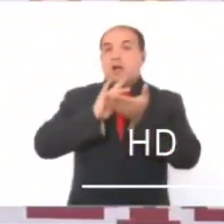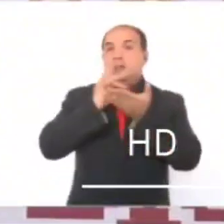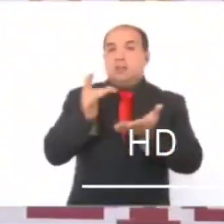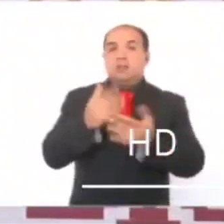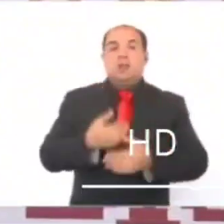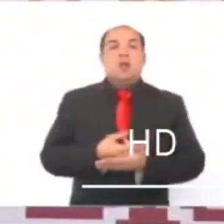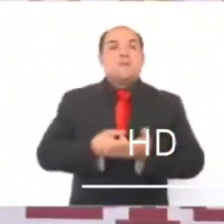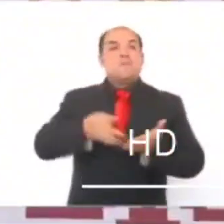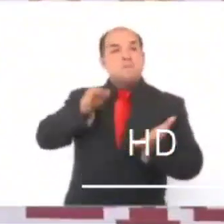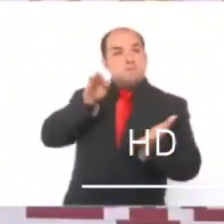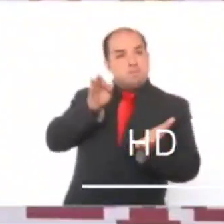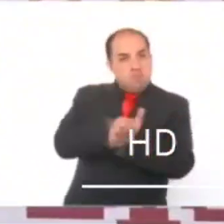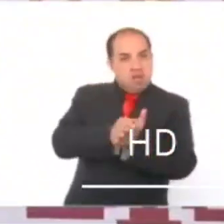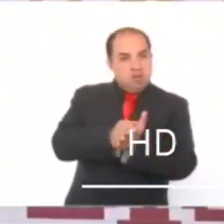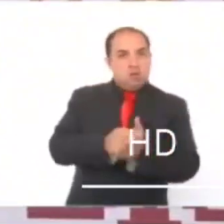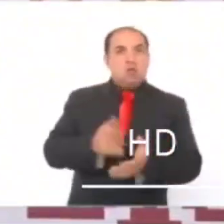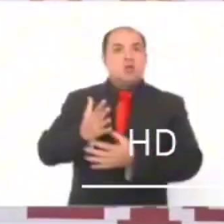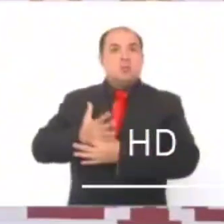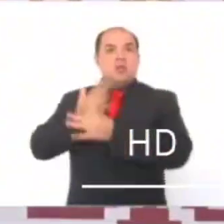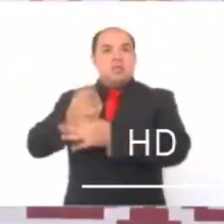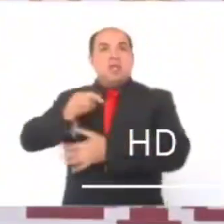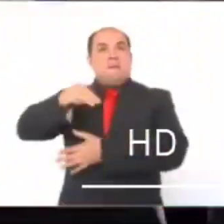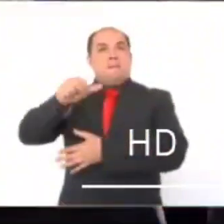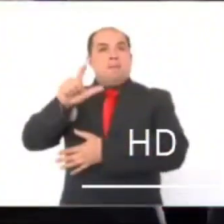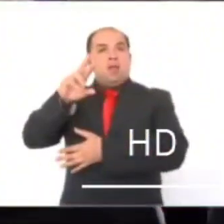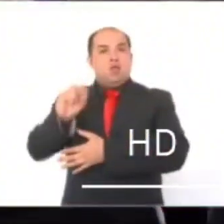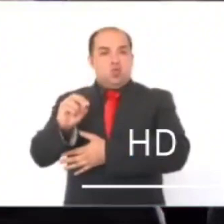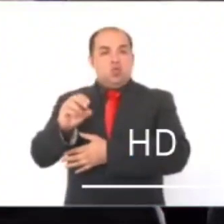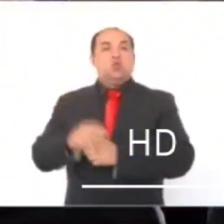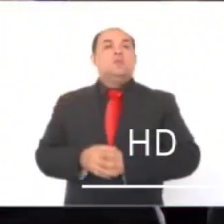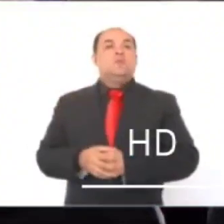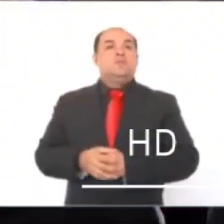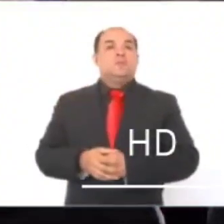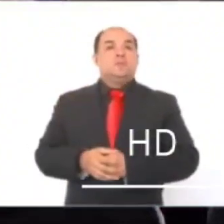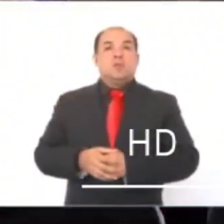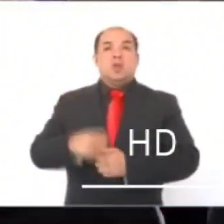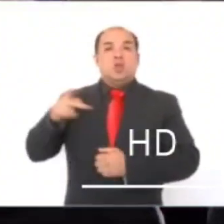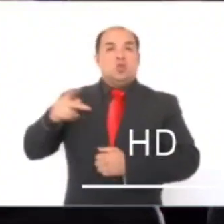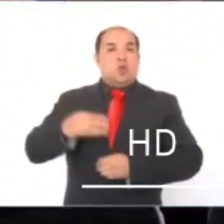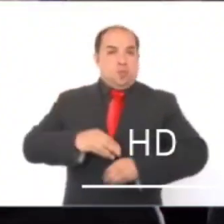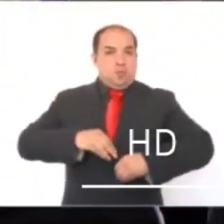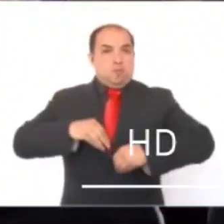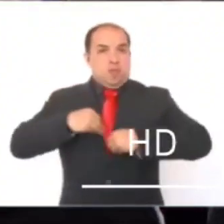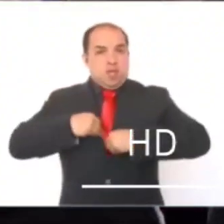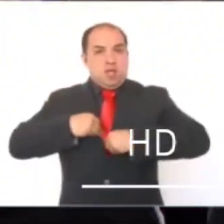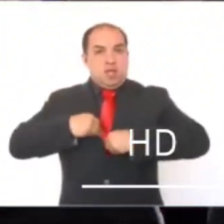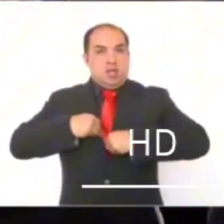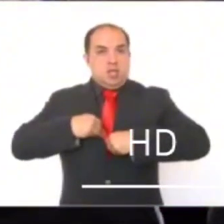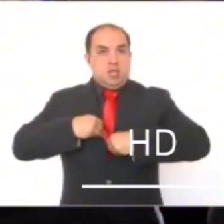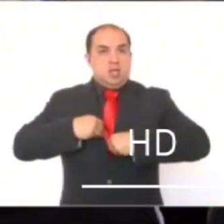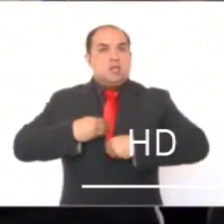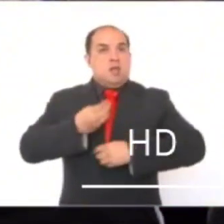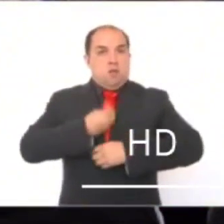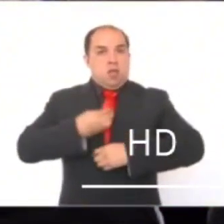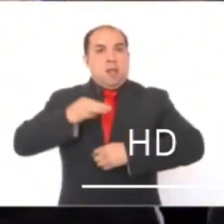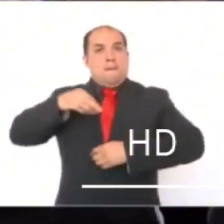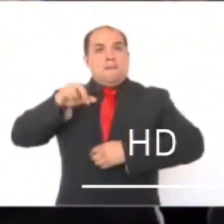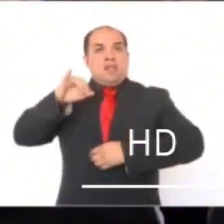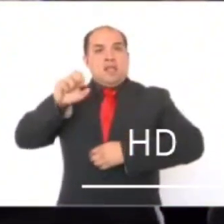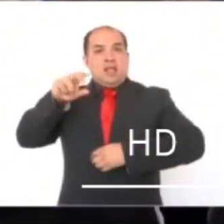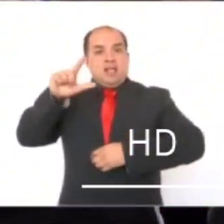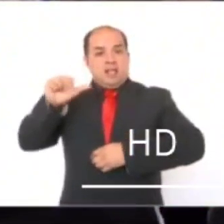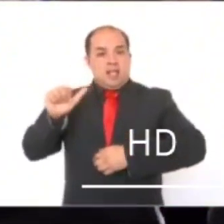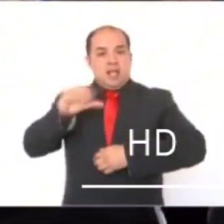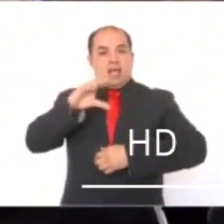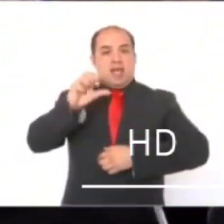la valentía y, como dice Malú Micher, el insistencialismo de María Elena, de Carmen, de